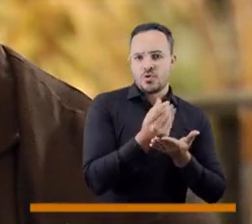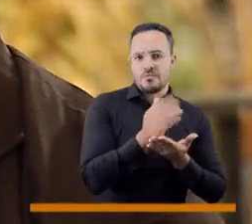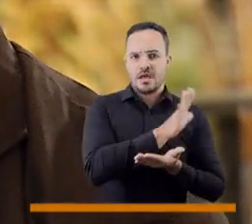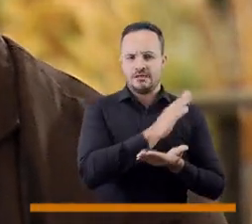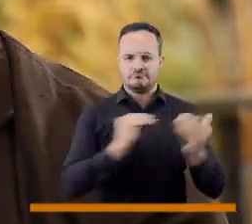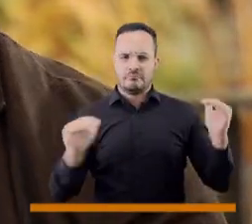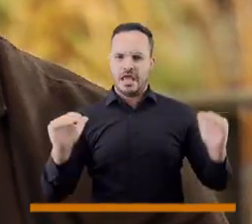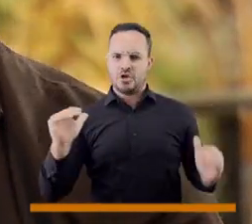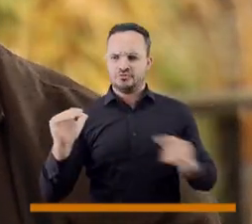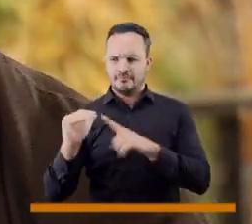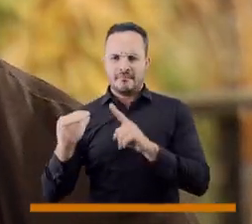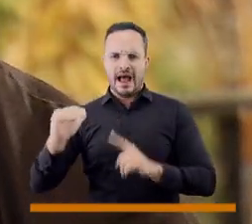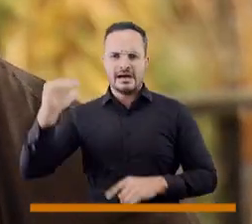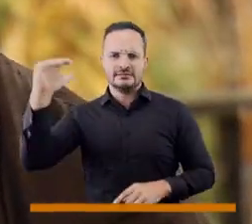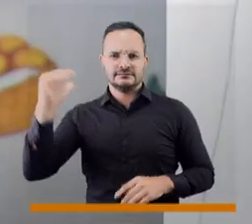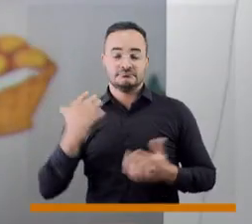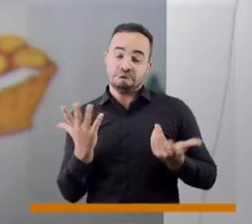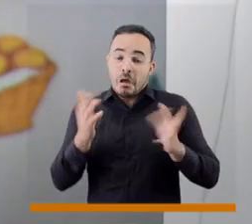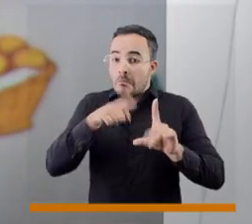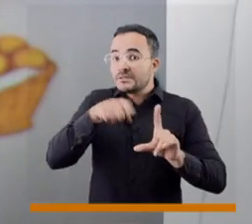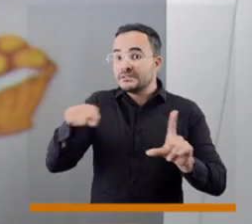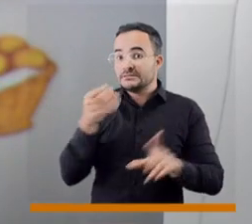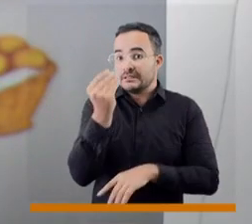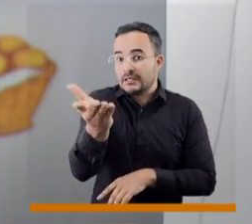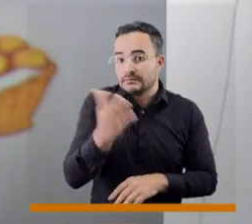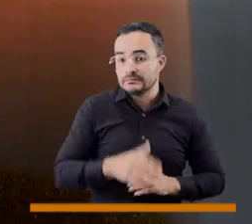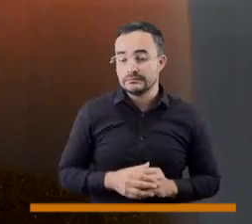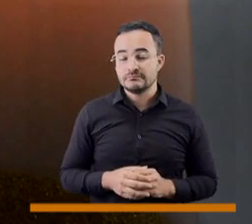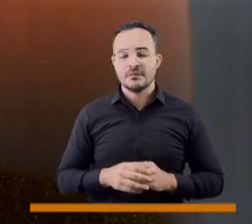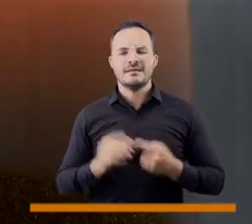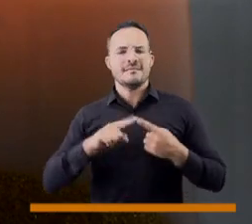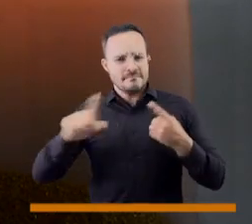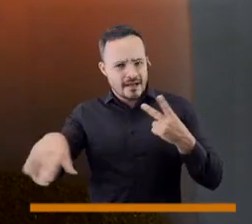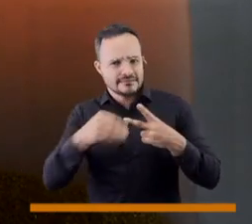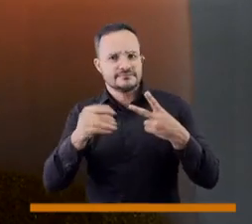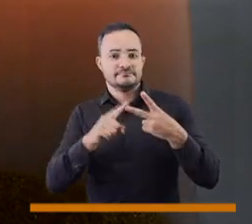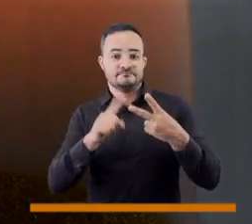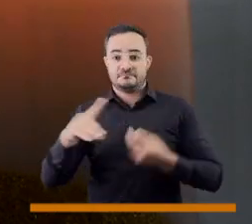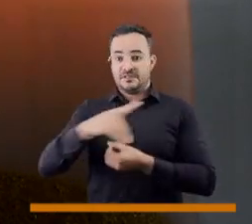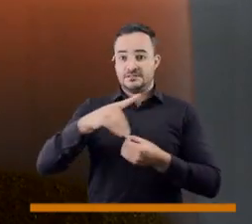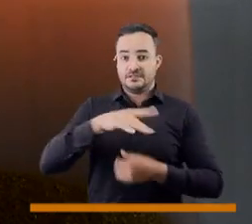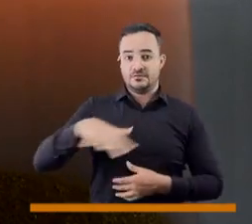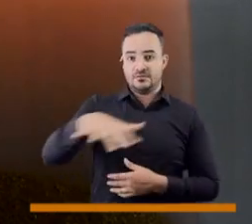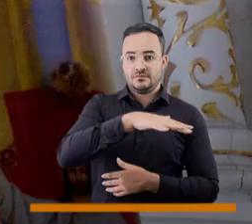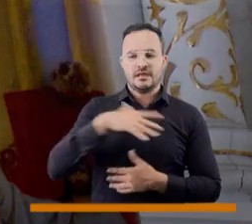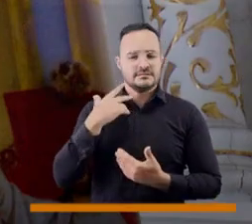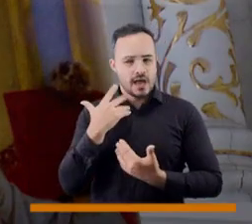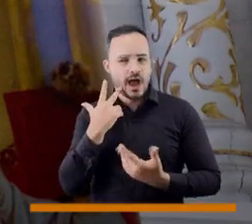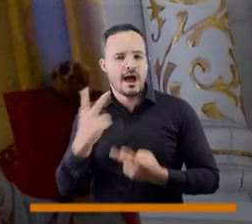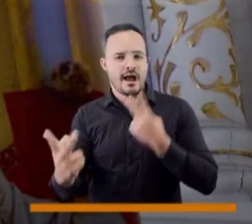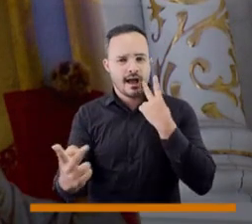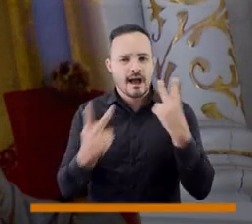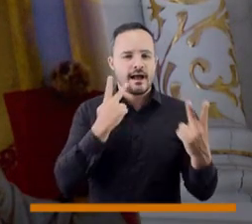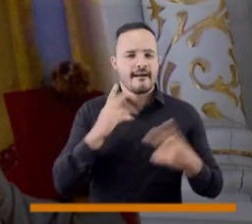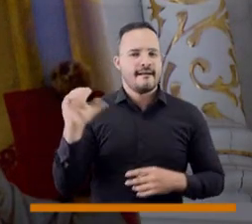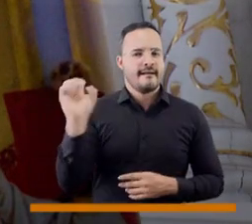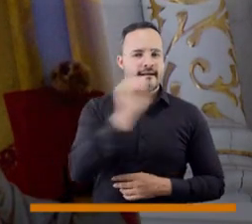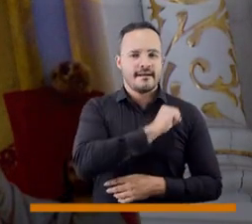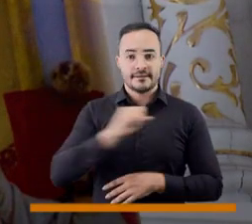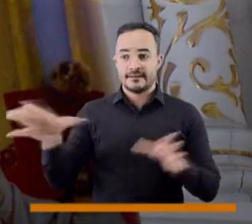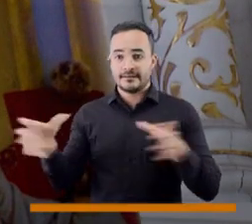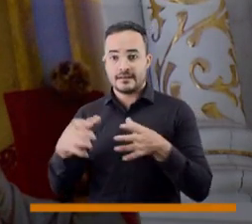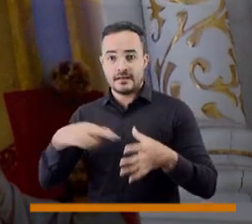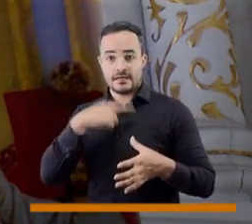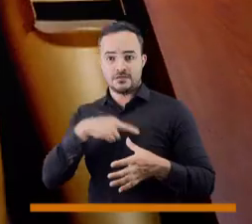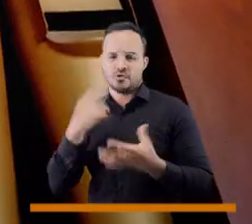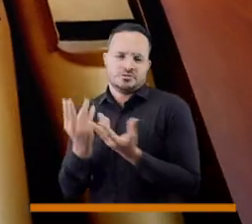reactivación aún que la economía naranja. Y no solamente estas estadísticas, sino que hay que comprender que acá en el distrito se ha